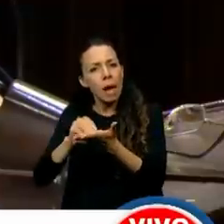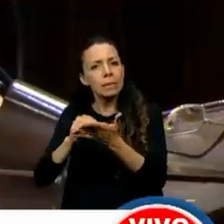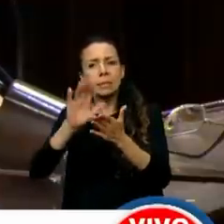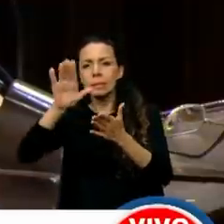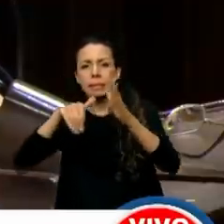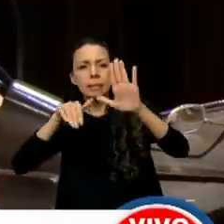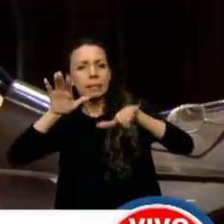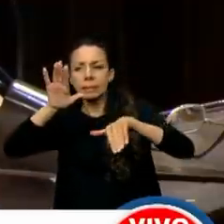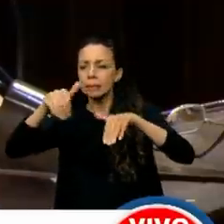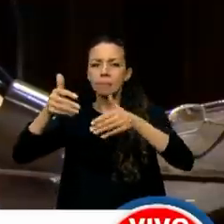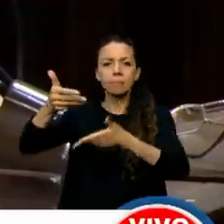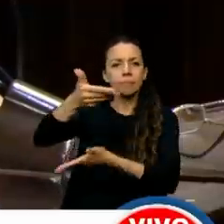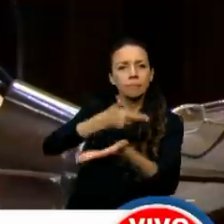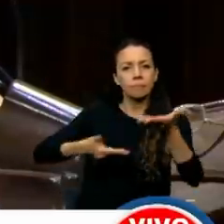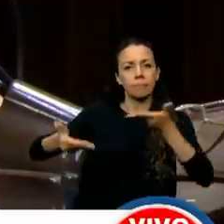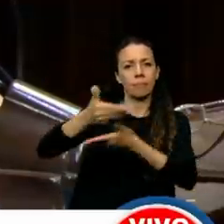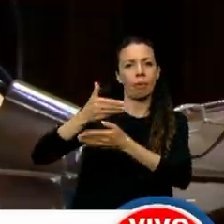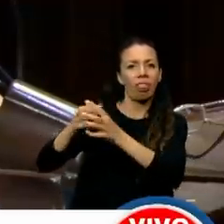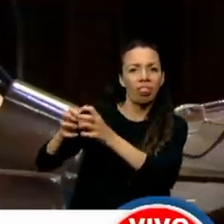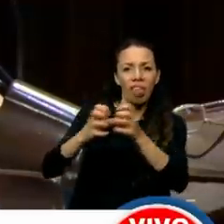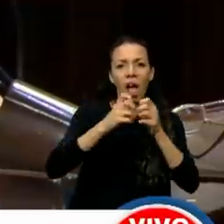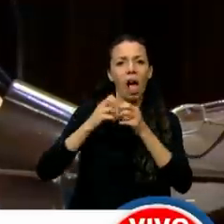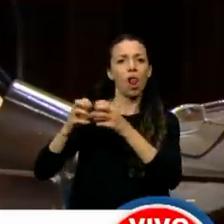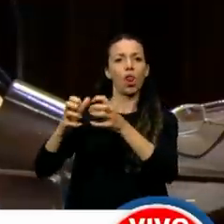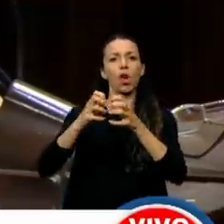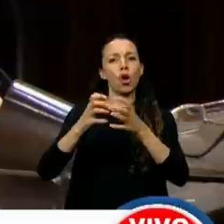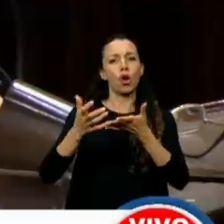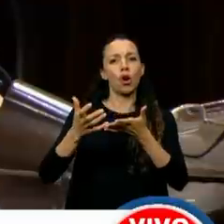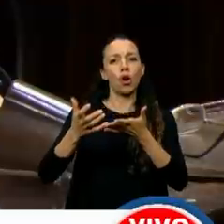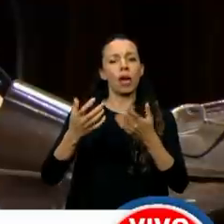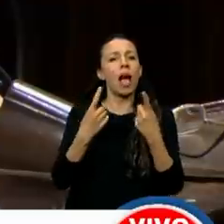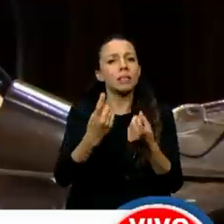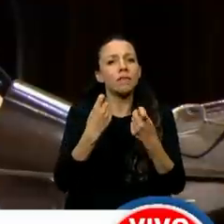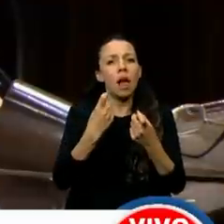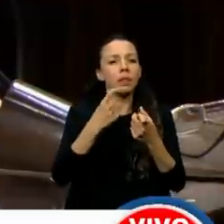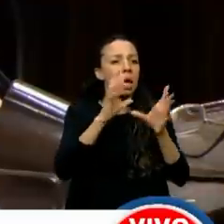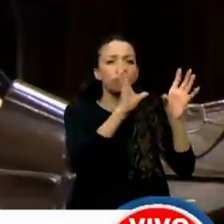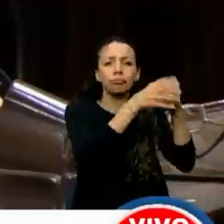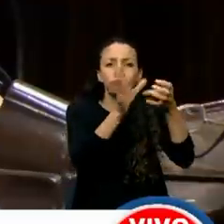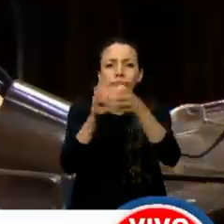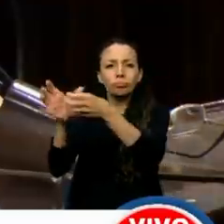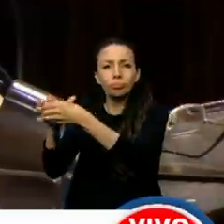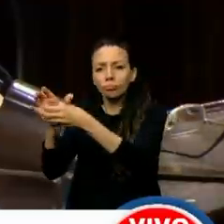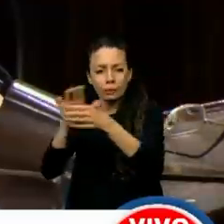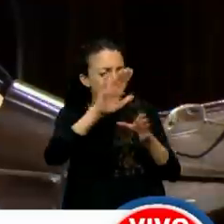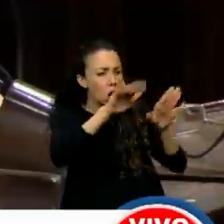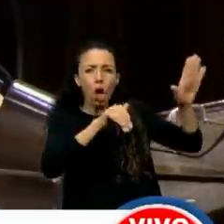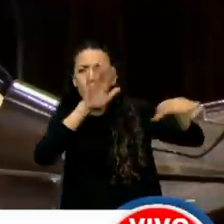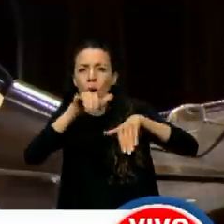que es necesario poder convocar a todos los sectores que realmente creemos